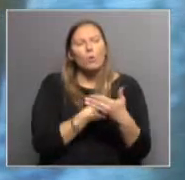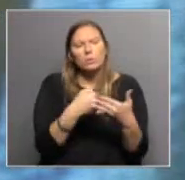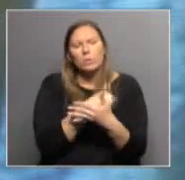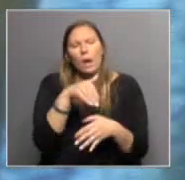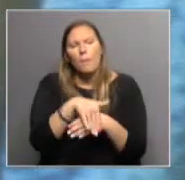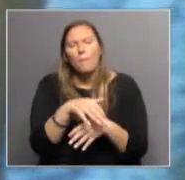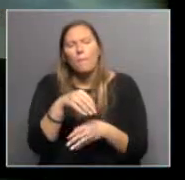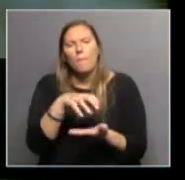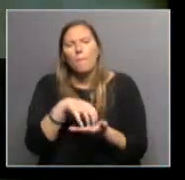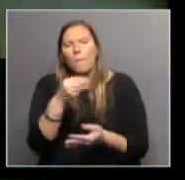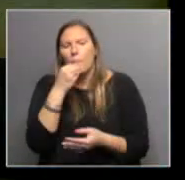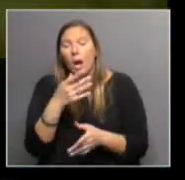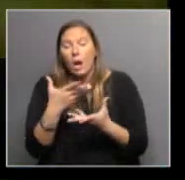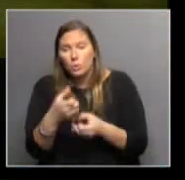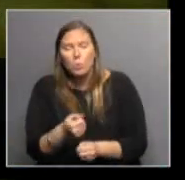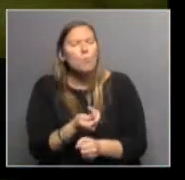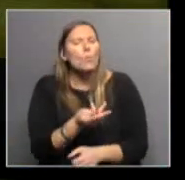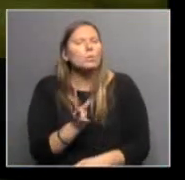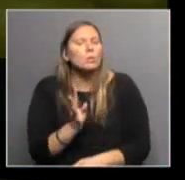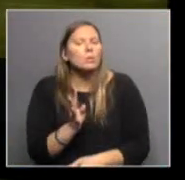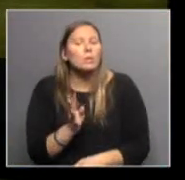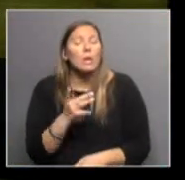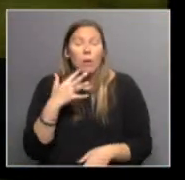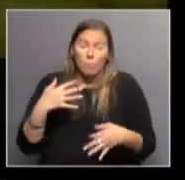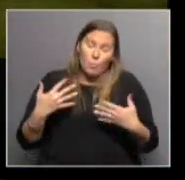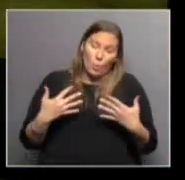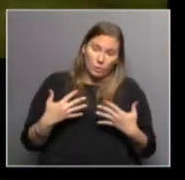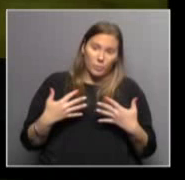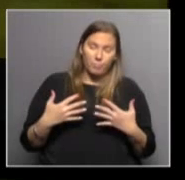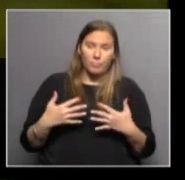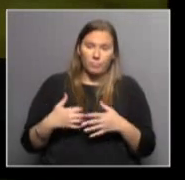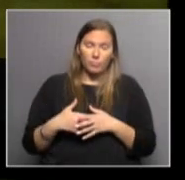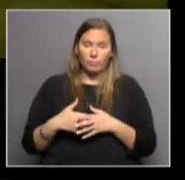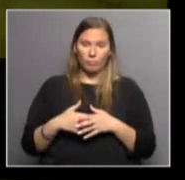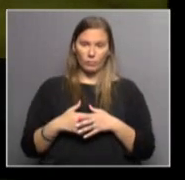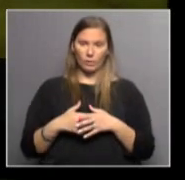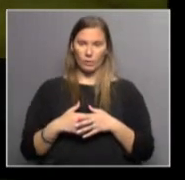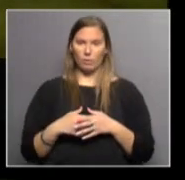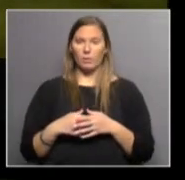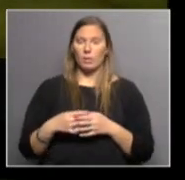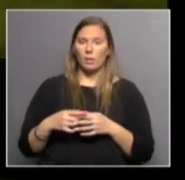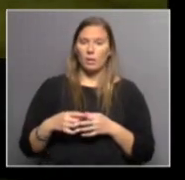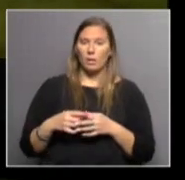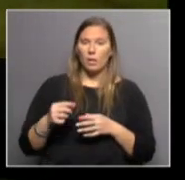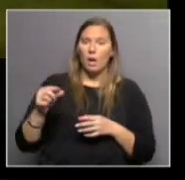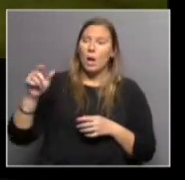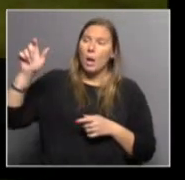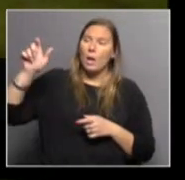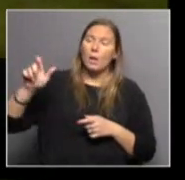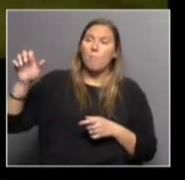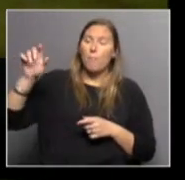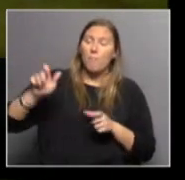en este momento? Bueno, la realidad es que como los colaboradores fueron